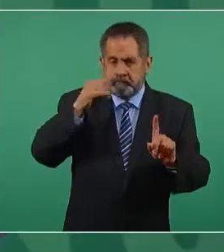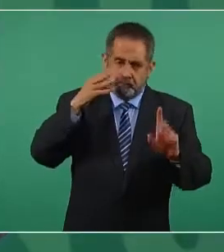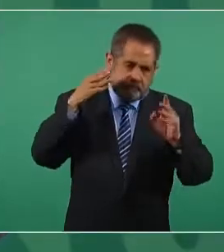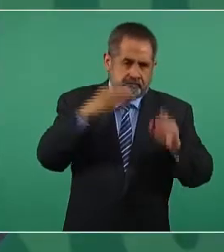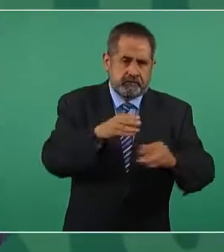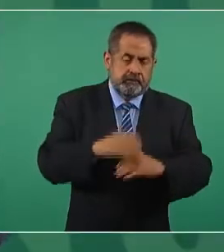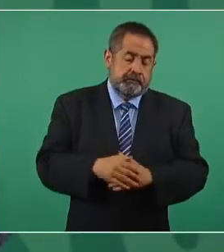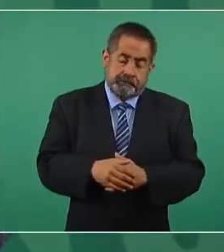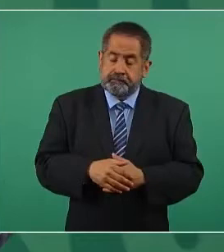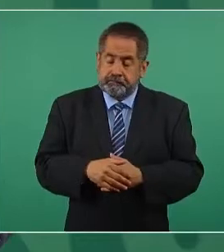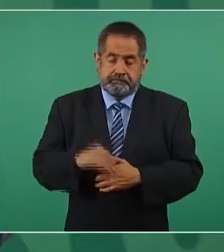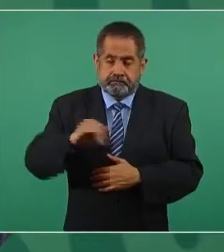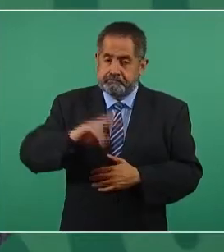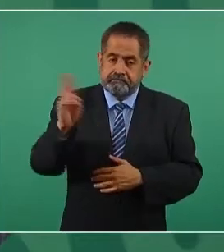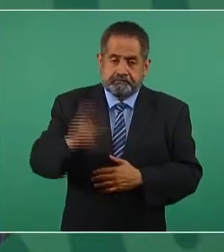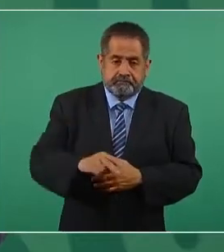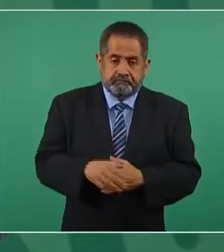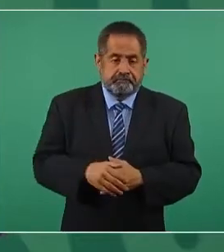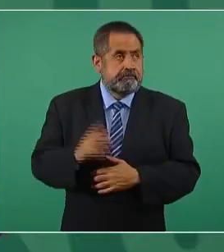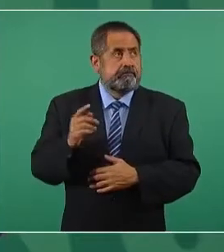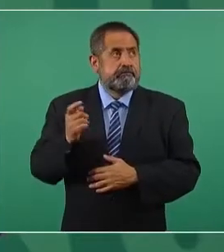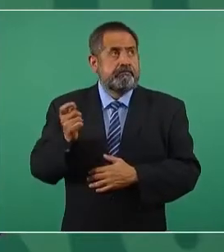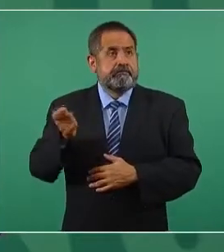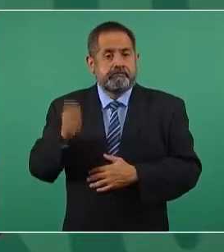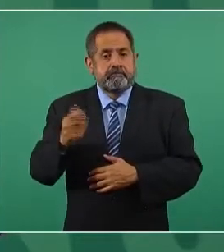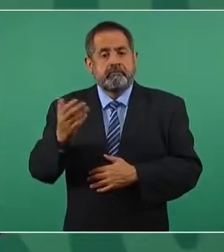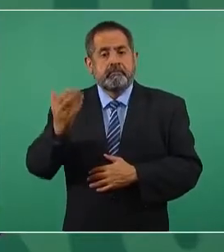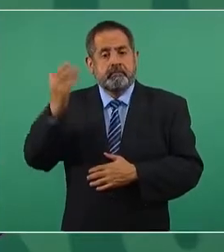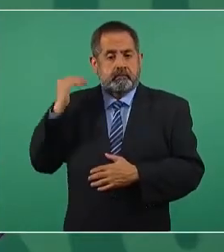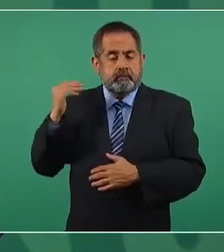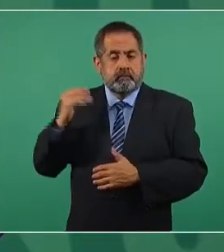que sí, en efecto, fue